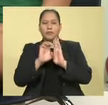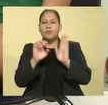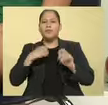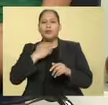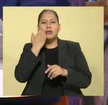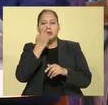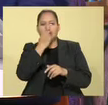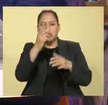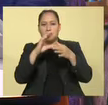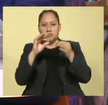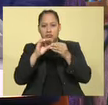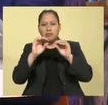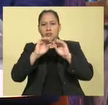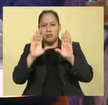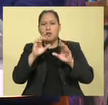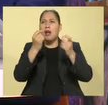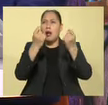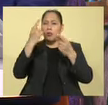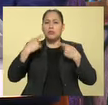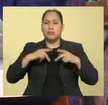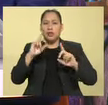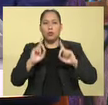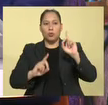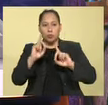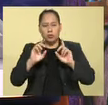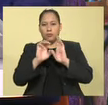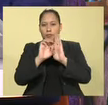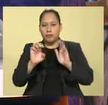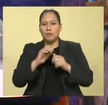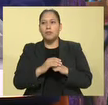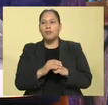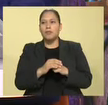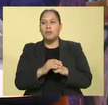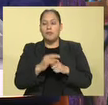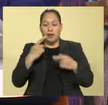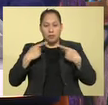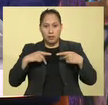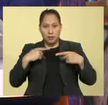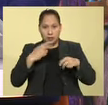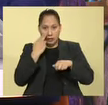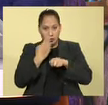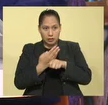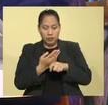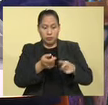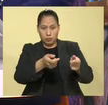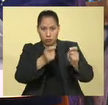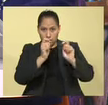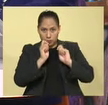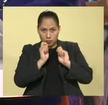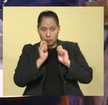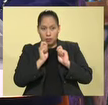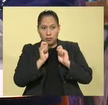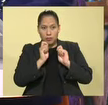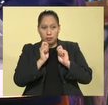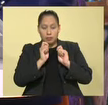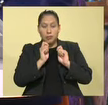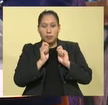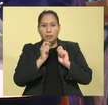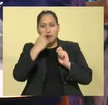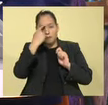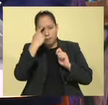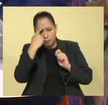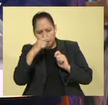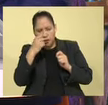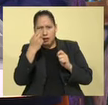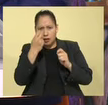aclarar unas cosas porque sí surgieron varias dudas el los competentes para ver estas estas